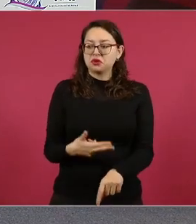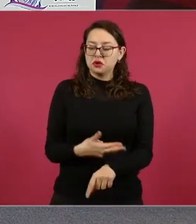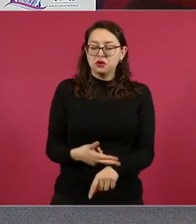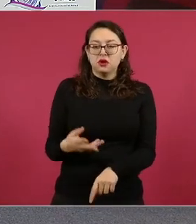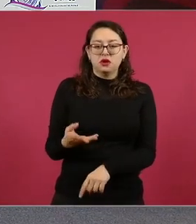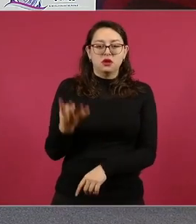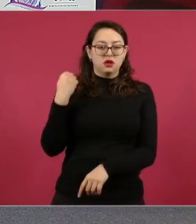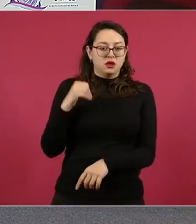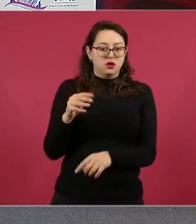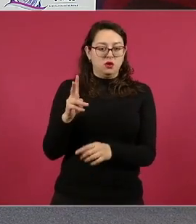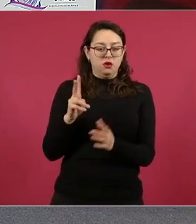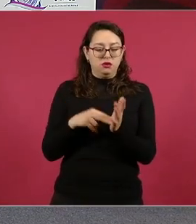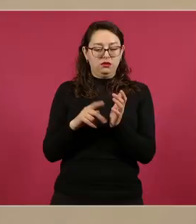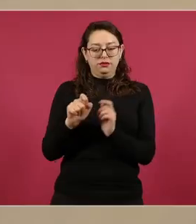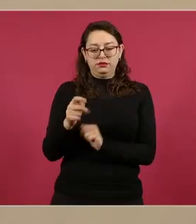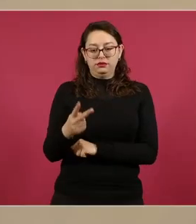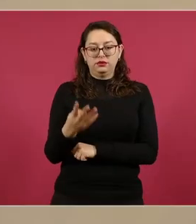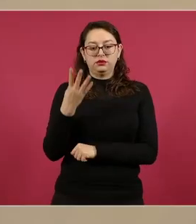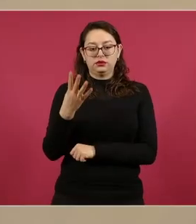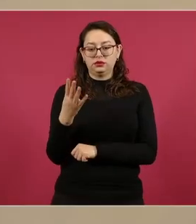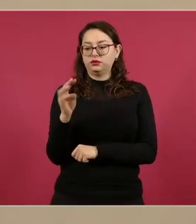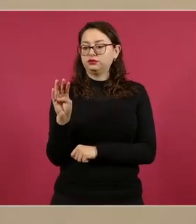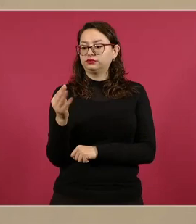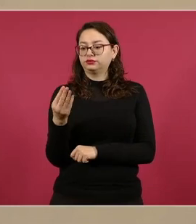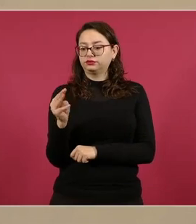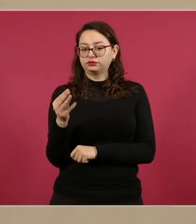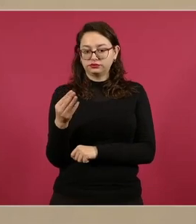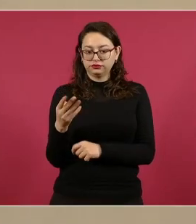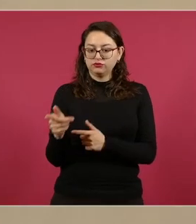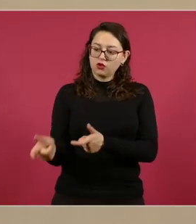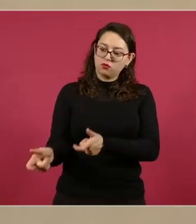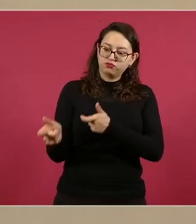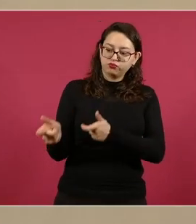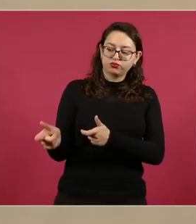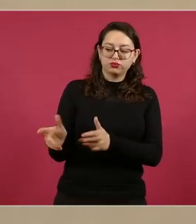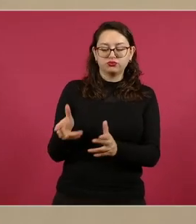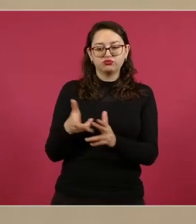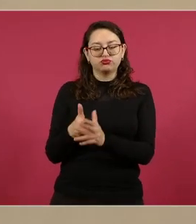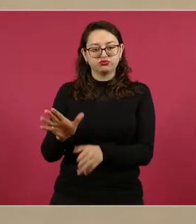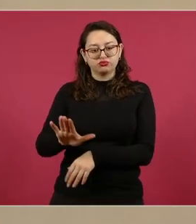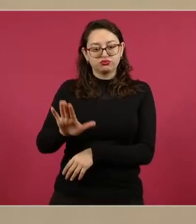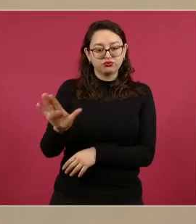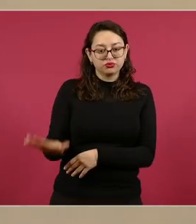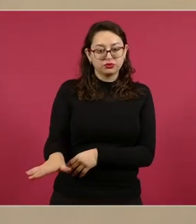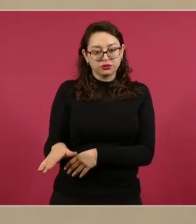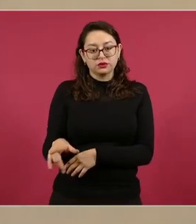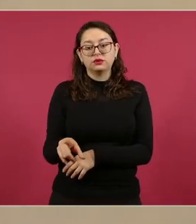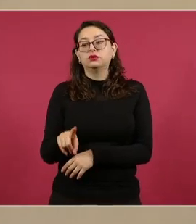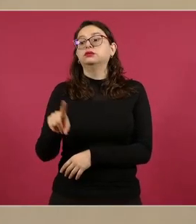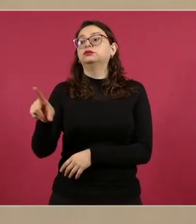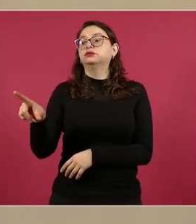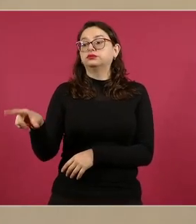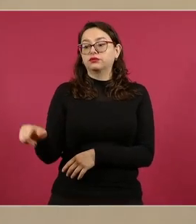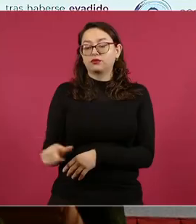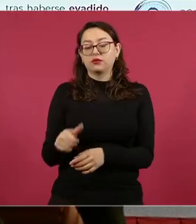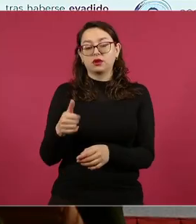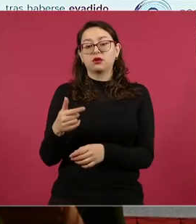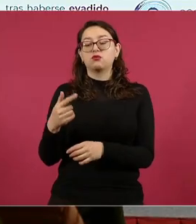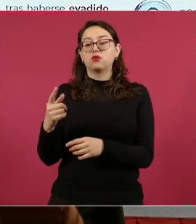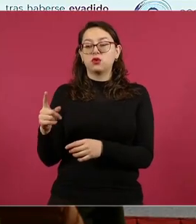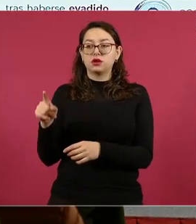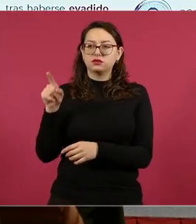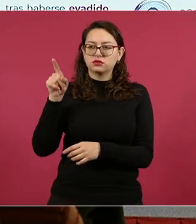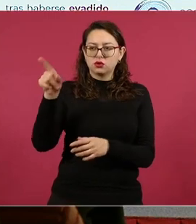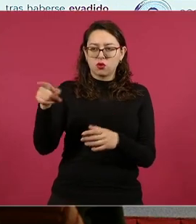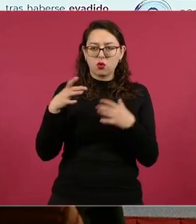de mayo de 2022. Un día después, el cuerpo de la víctima fue encontrado en una terracería en la comunidad del